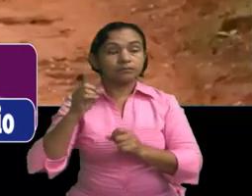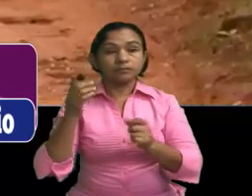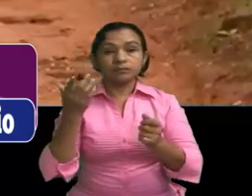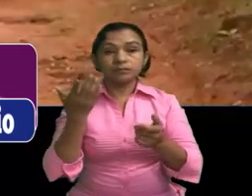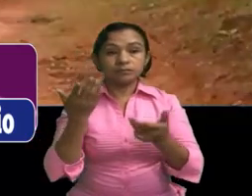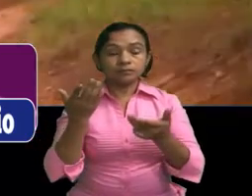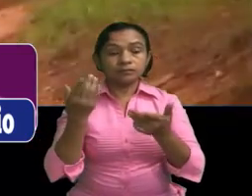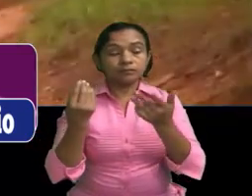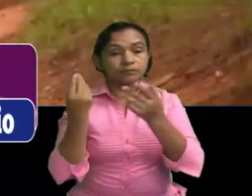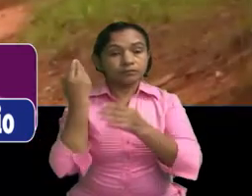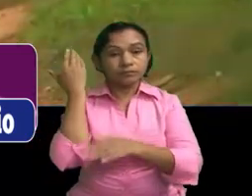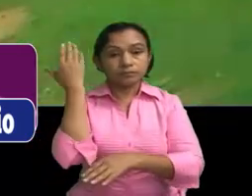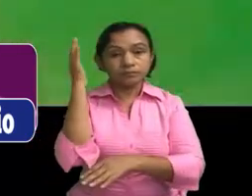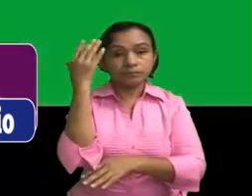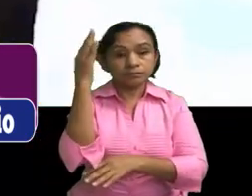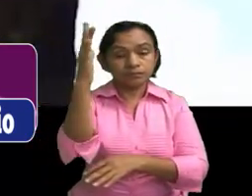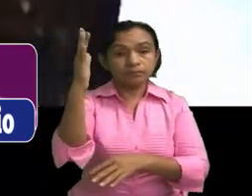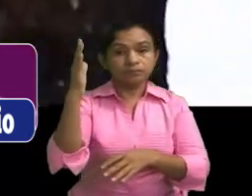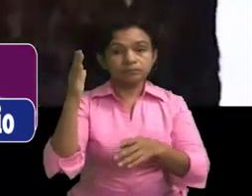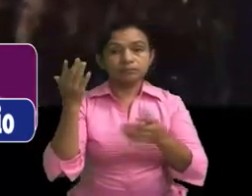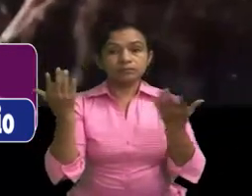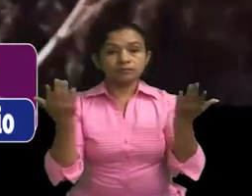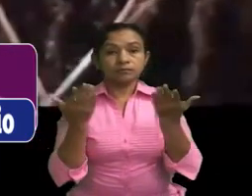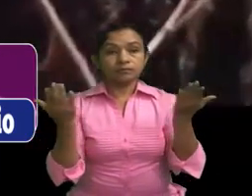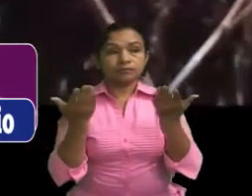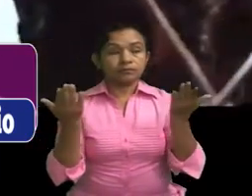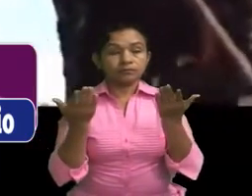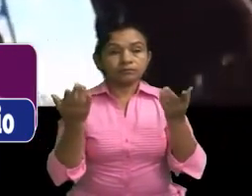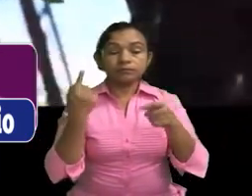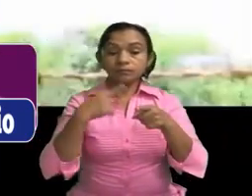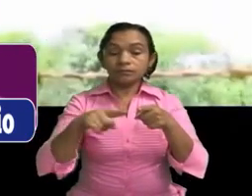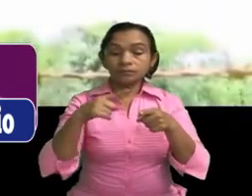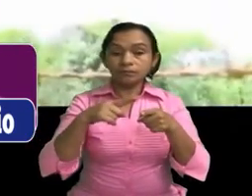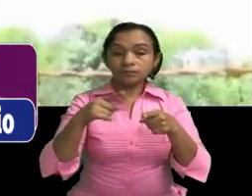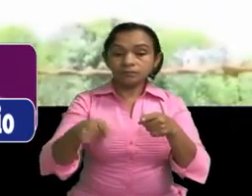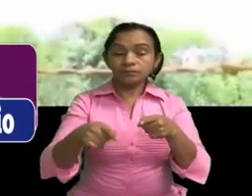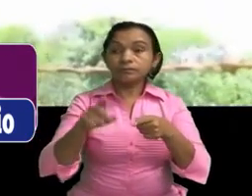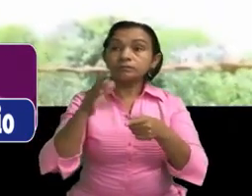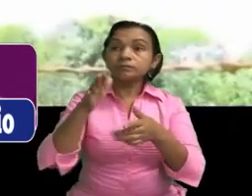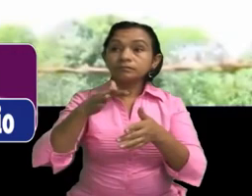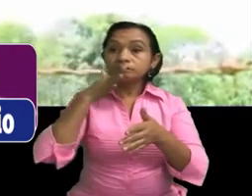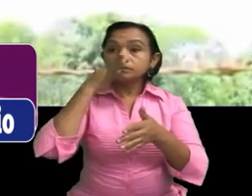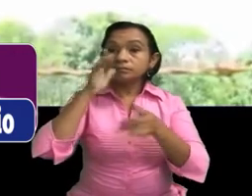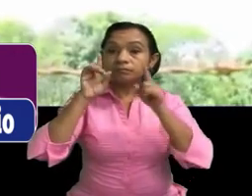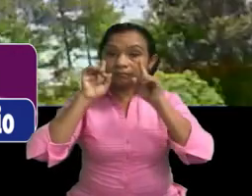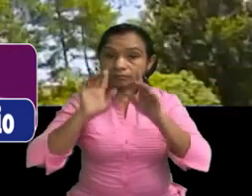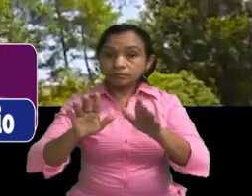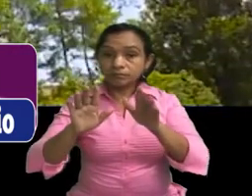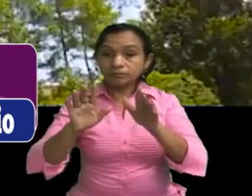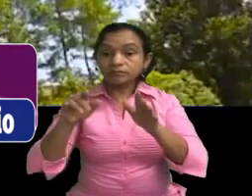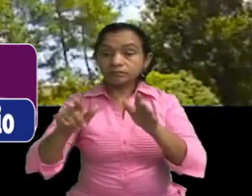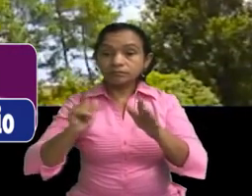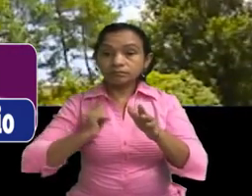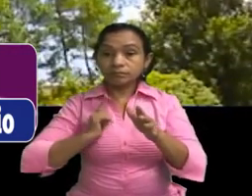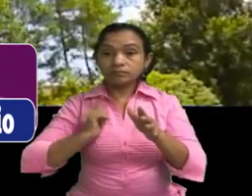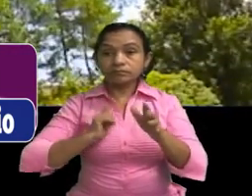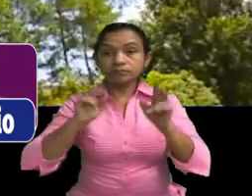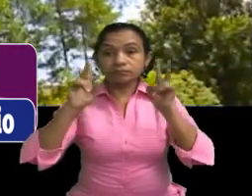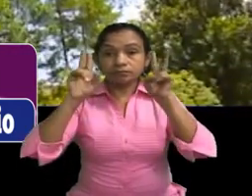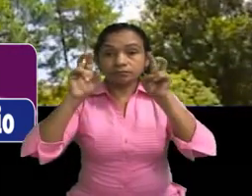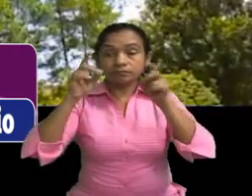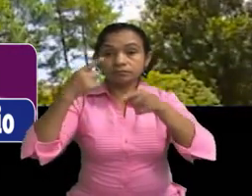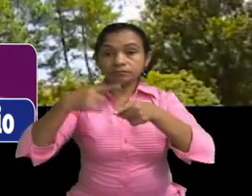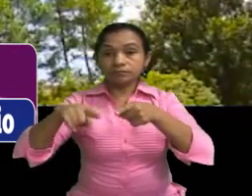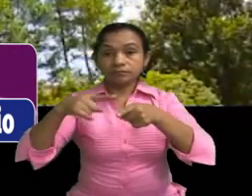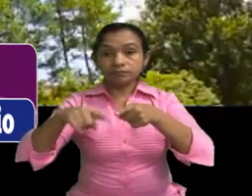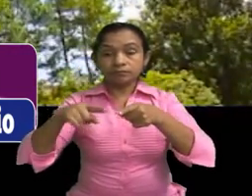de deforestación, ¿verdad? Pagos por captura de emisiones. Entonces ahí viene el tema de pagos por